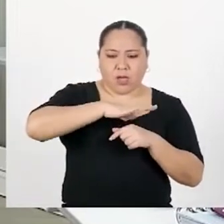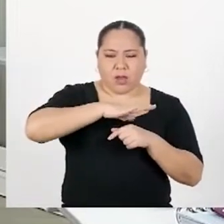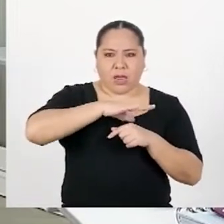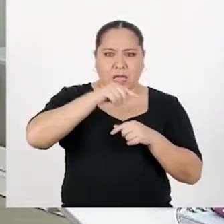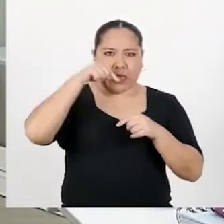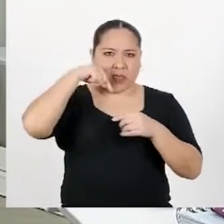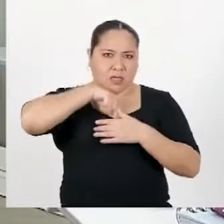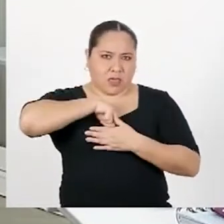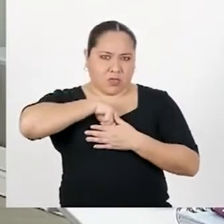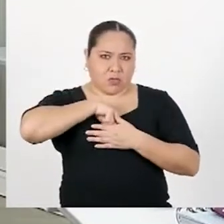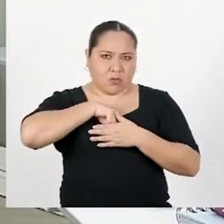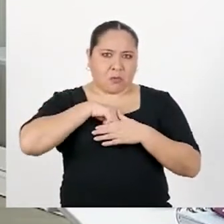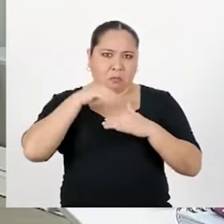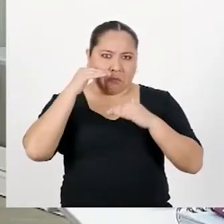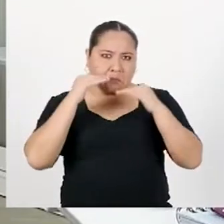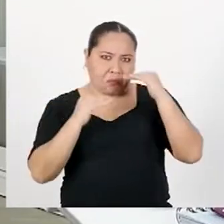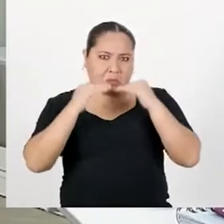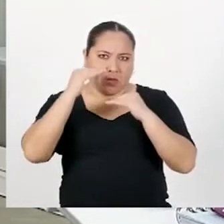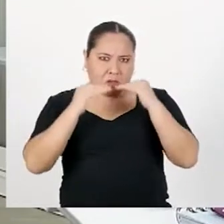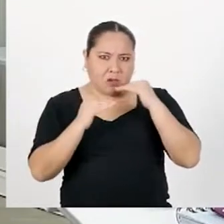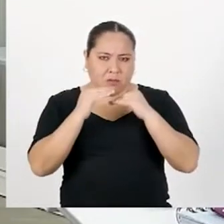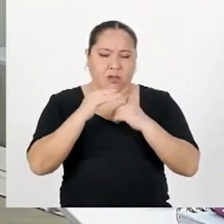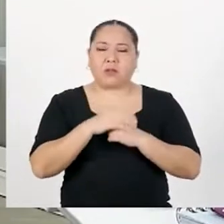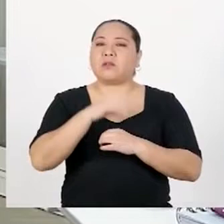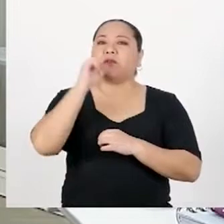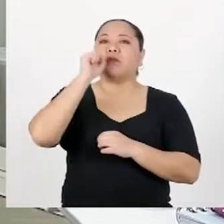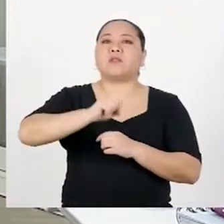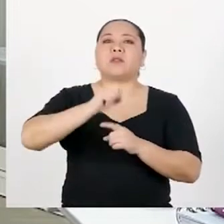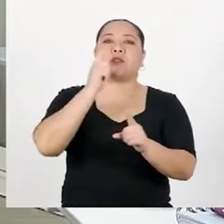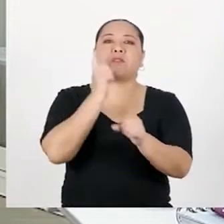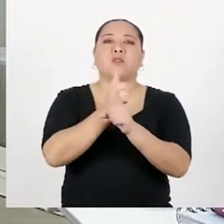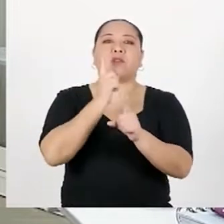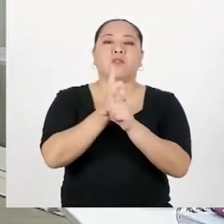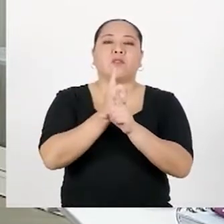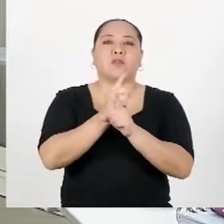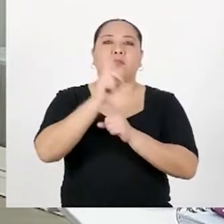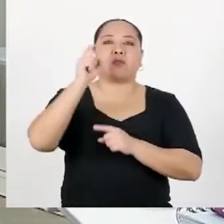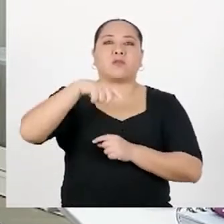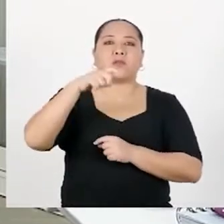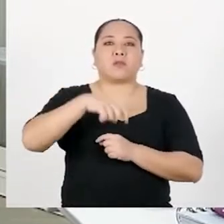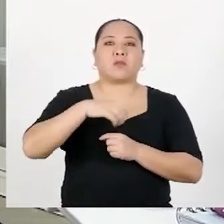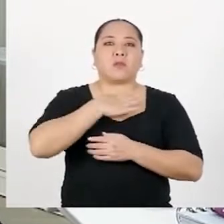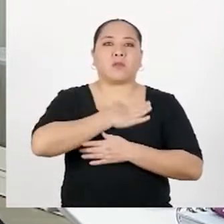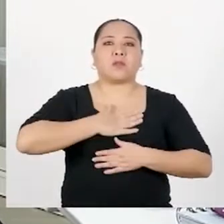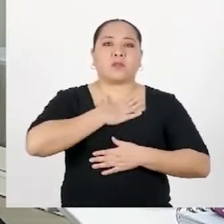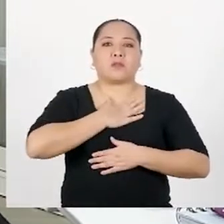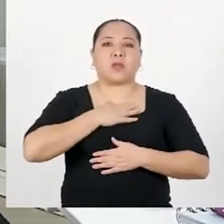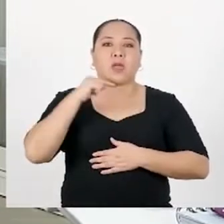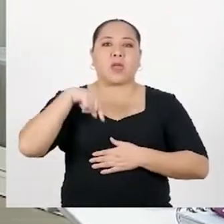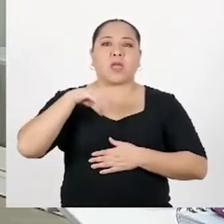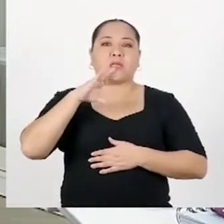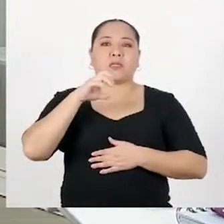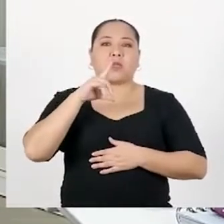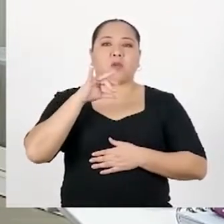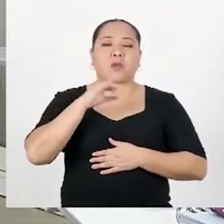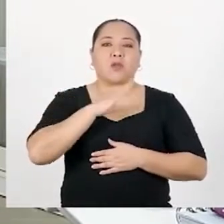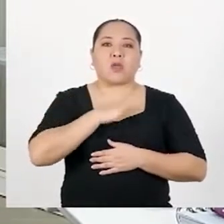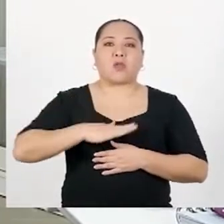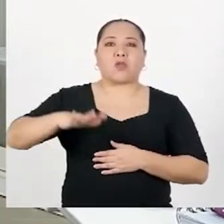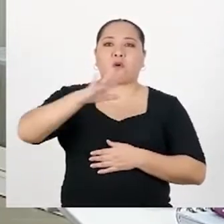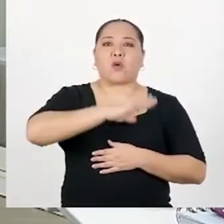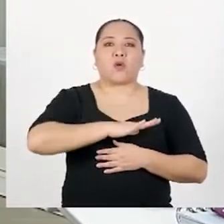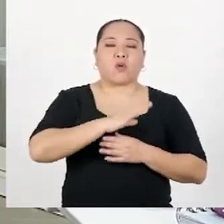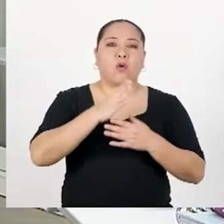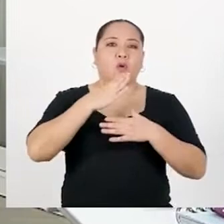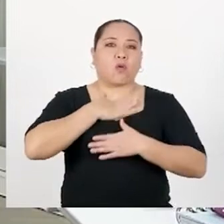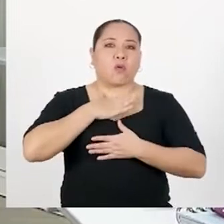interno estable. Así es. Es necesario para el bienestar de las células y de todo